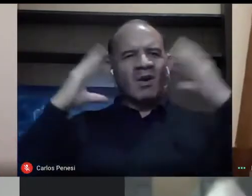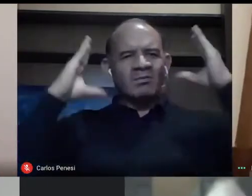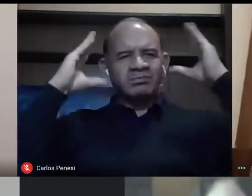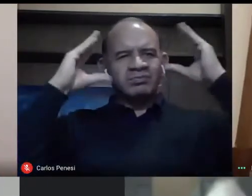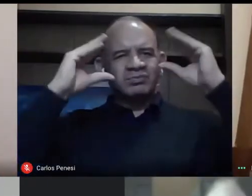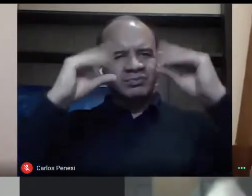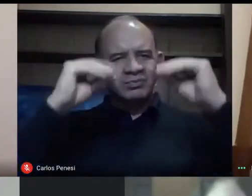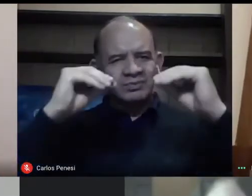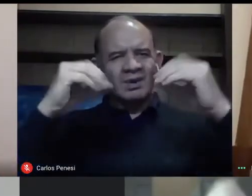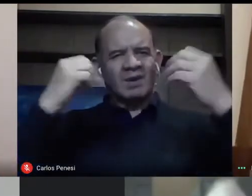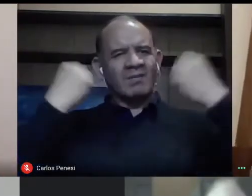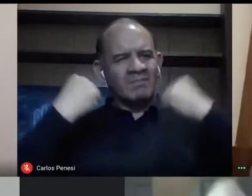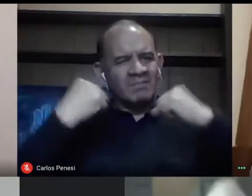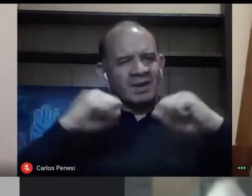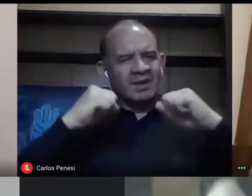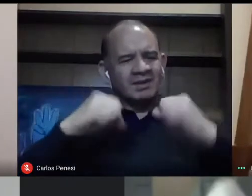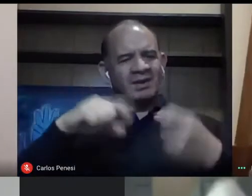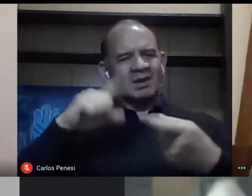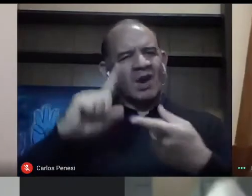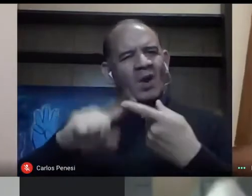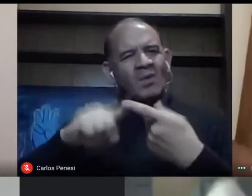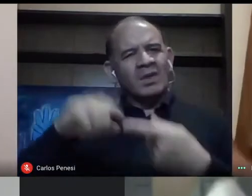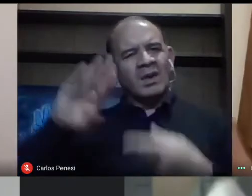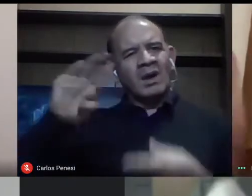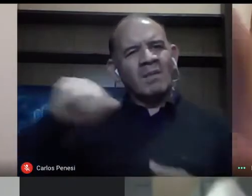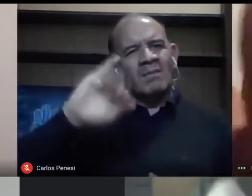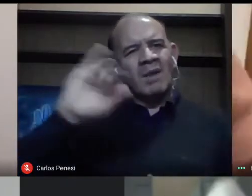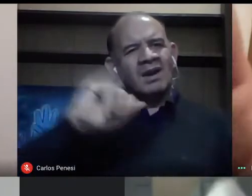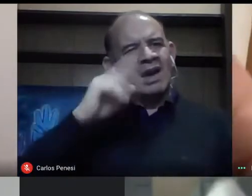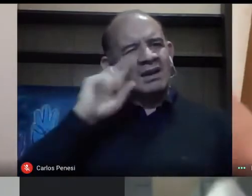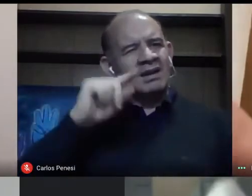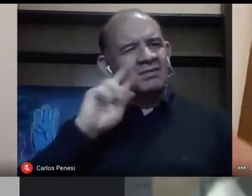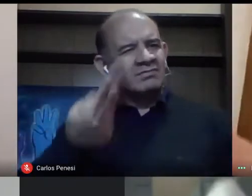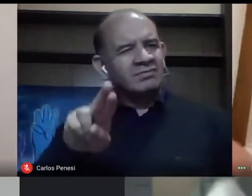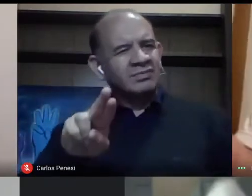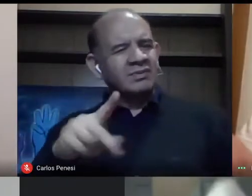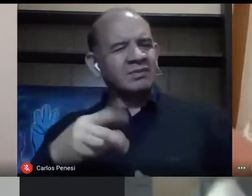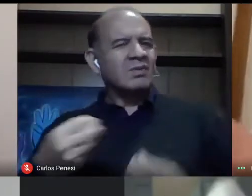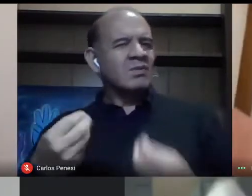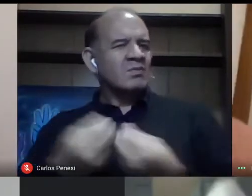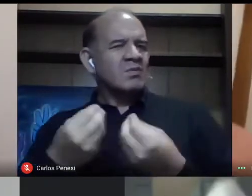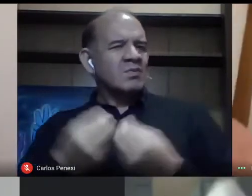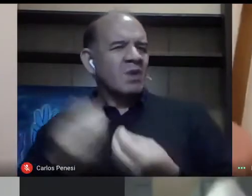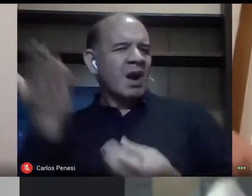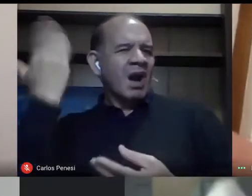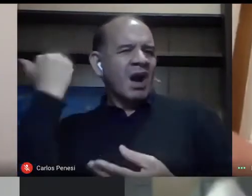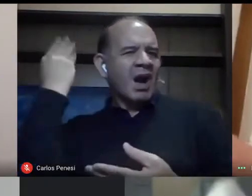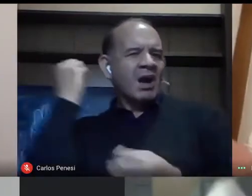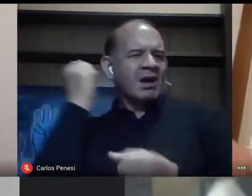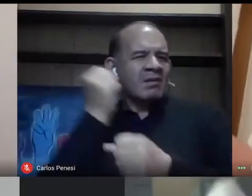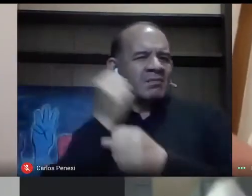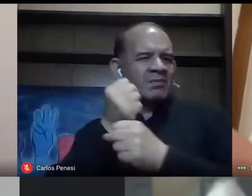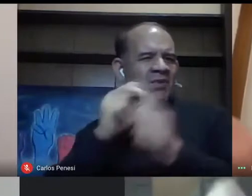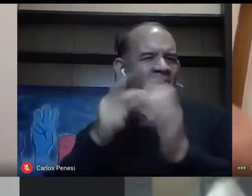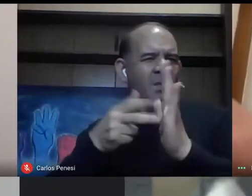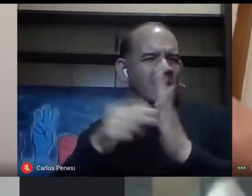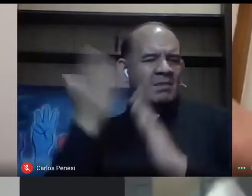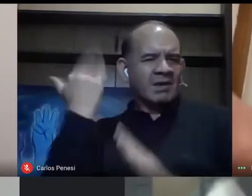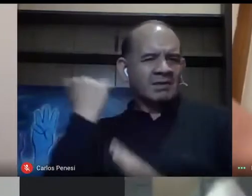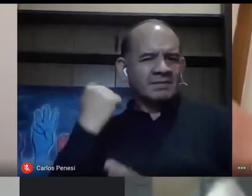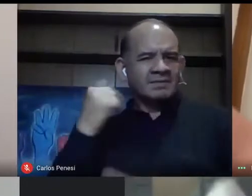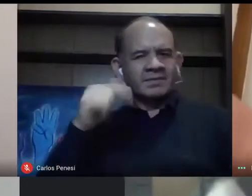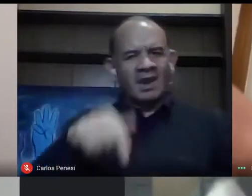Marrakech, de que realmente sea una solución a los problemas que venimos planteando ya hace muchos años. Tal cual. Bueno, tenés un montón para